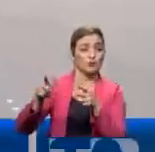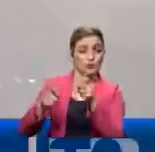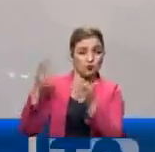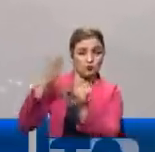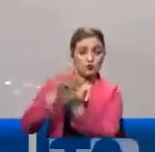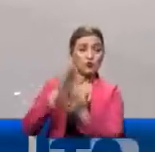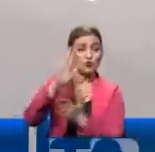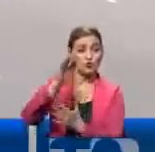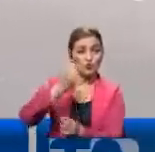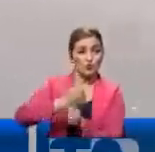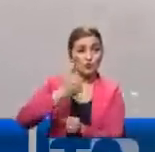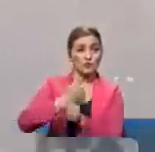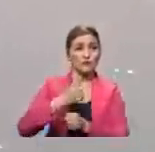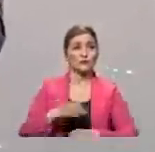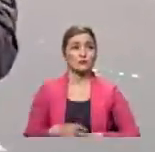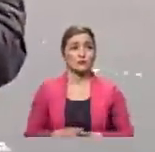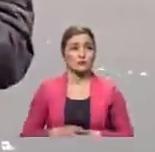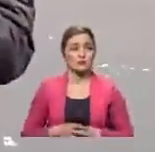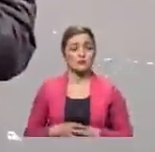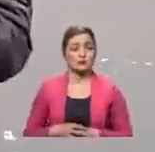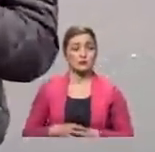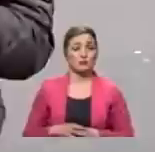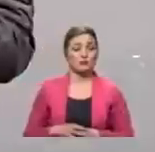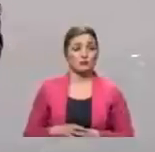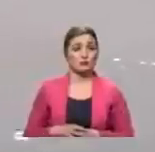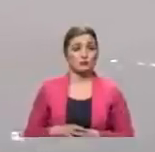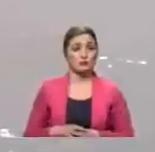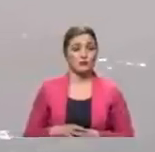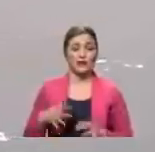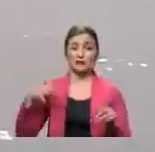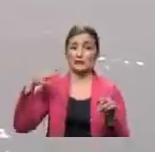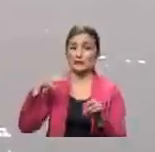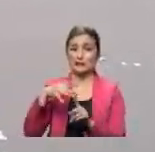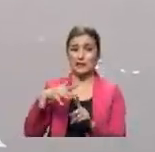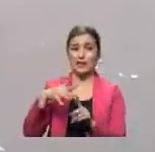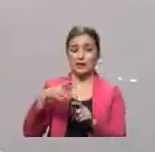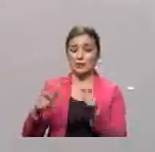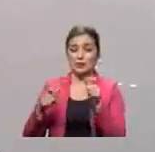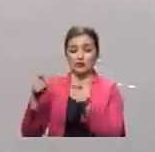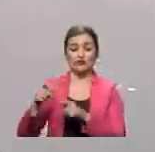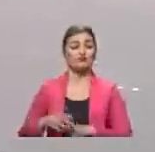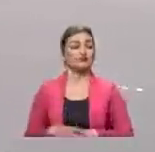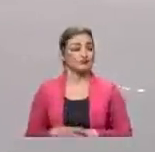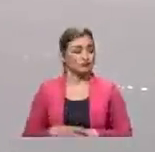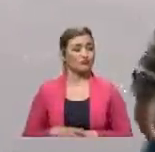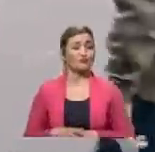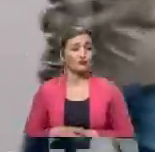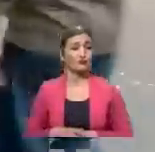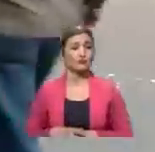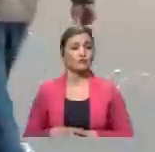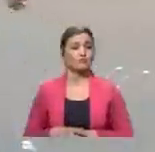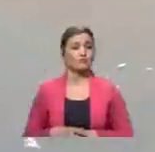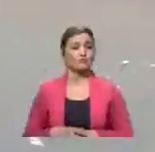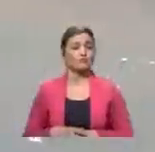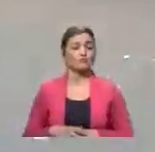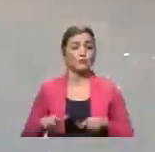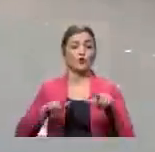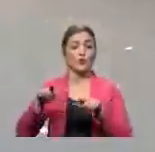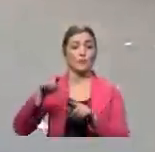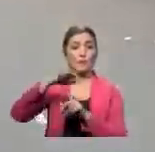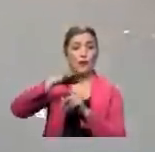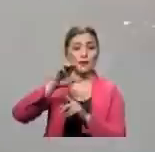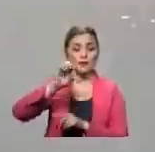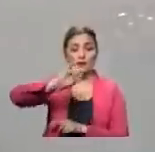forma a su trabajo, a su hogar, se movilicen, también son atacados por los manifestantes. Como nos contaba, esto sucedió en el sector del